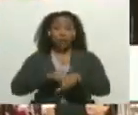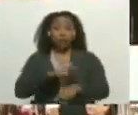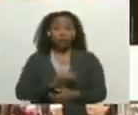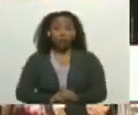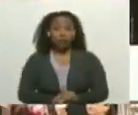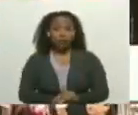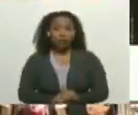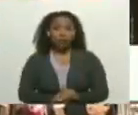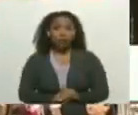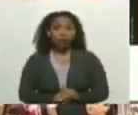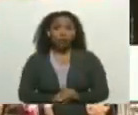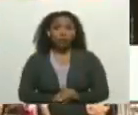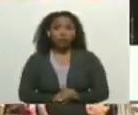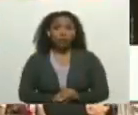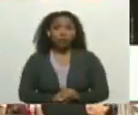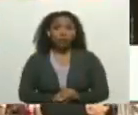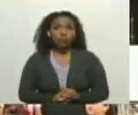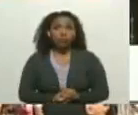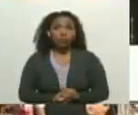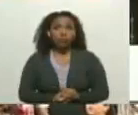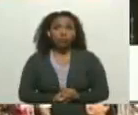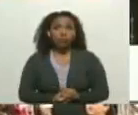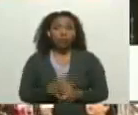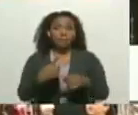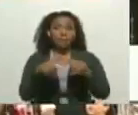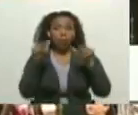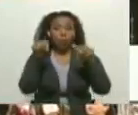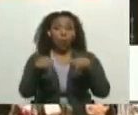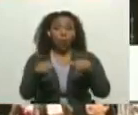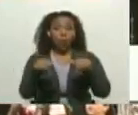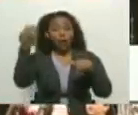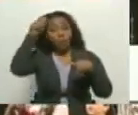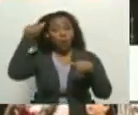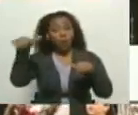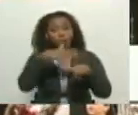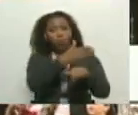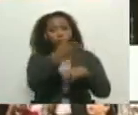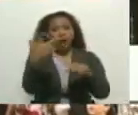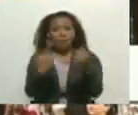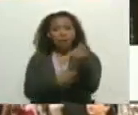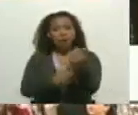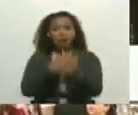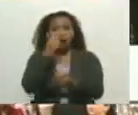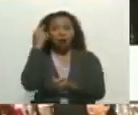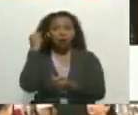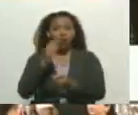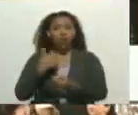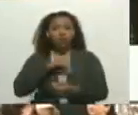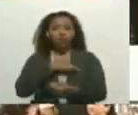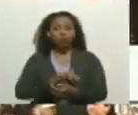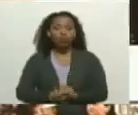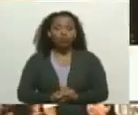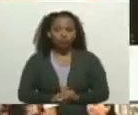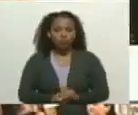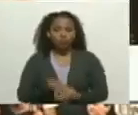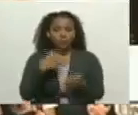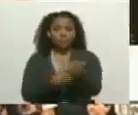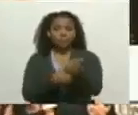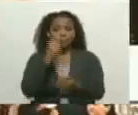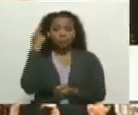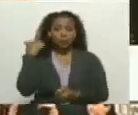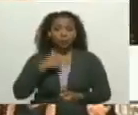los echamos. Pero hoy este pueblo, ustedes hermanos y hermanas, nosotros hermanos y hermanas nos